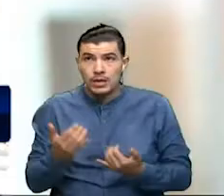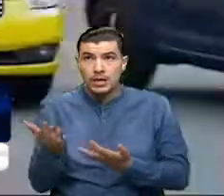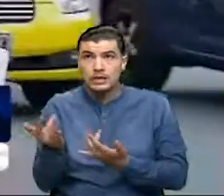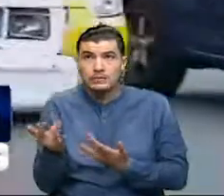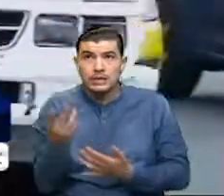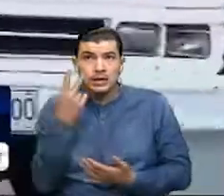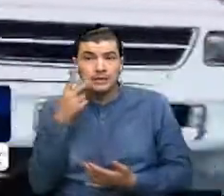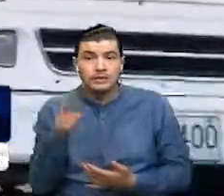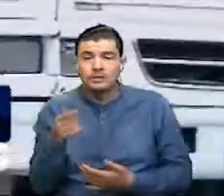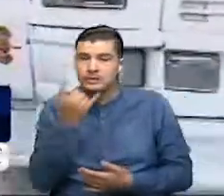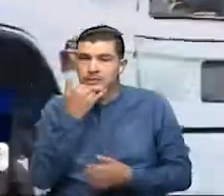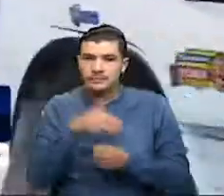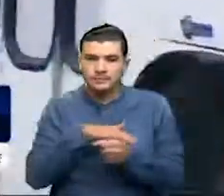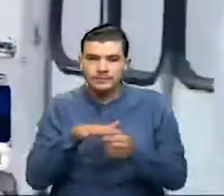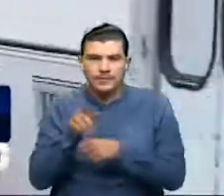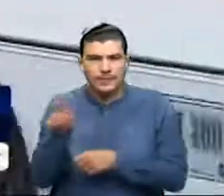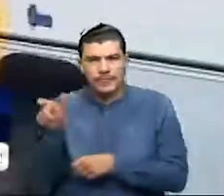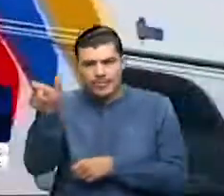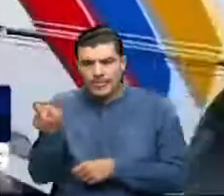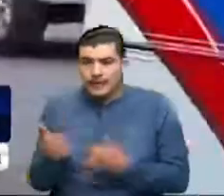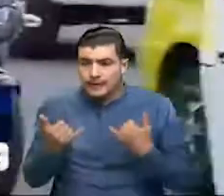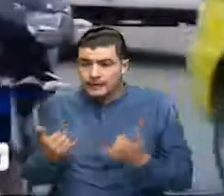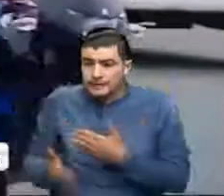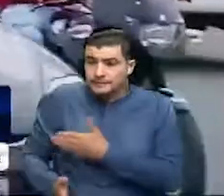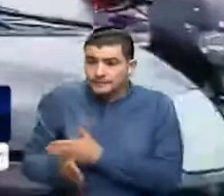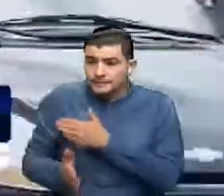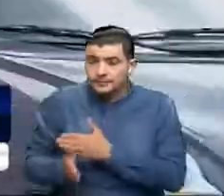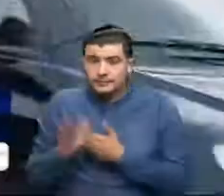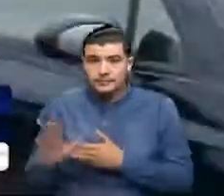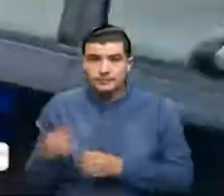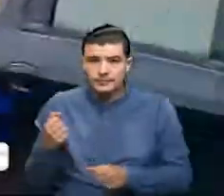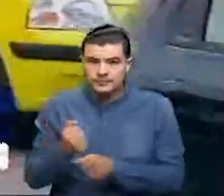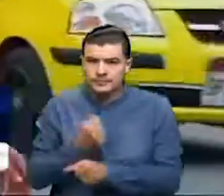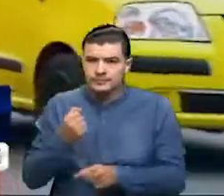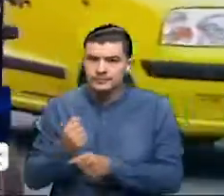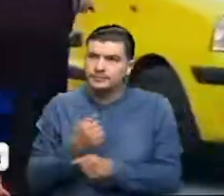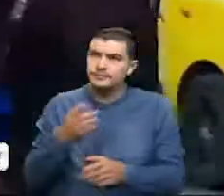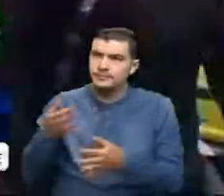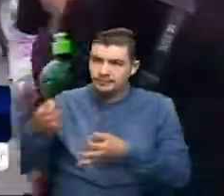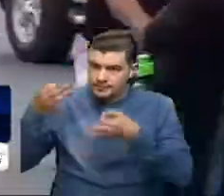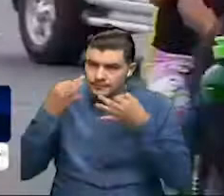esperar. Este paciente continúa con su trabajo de conseguir